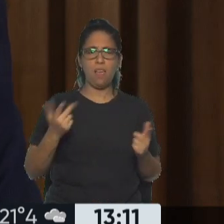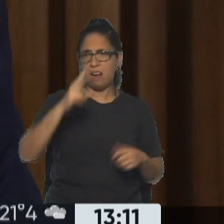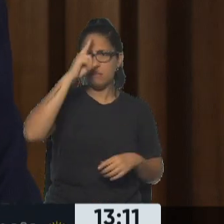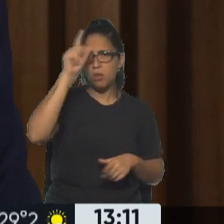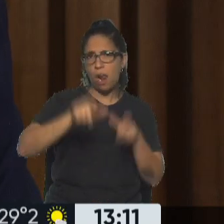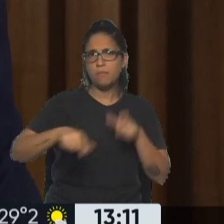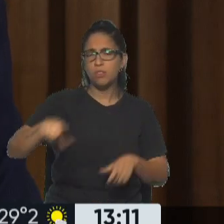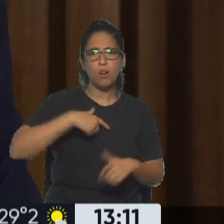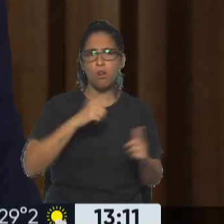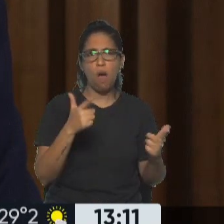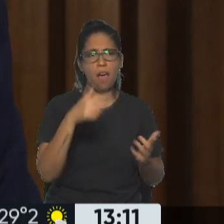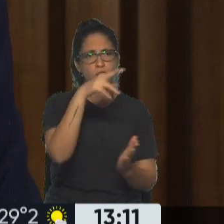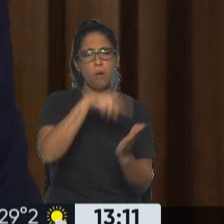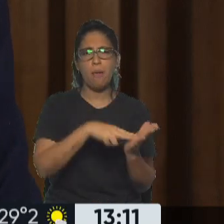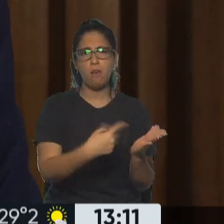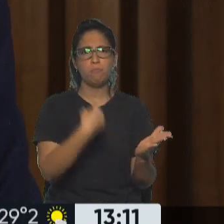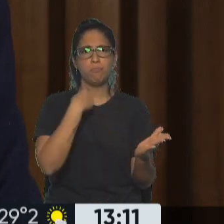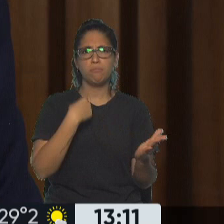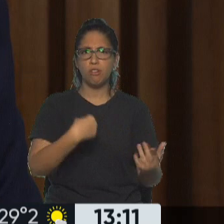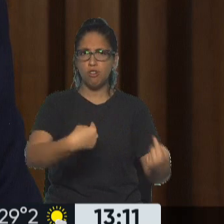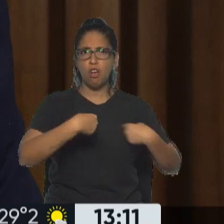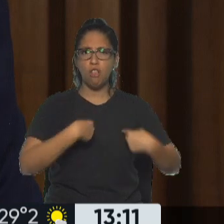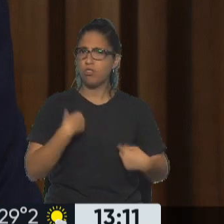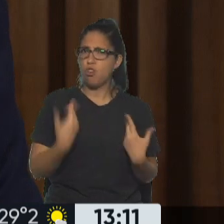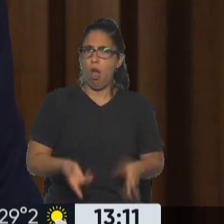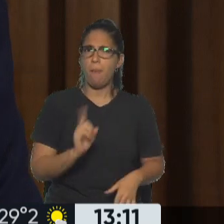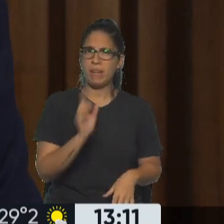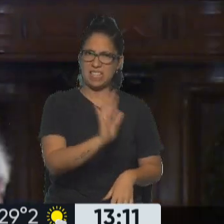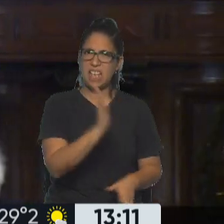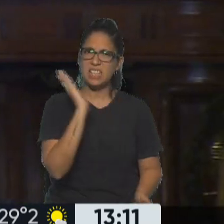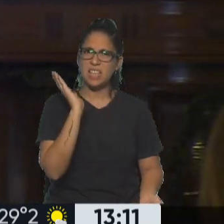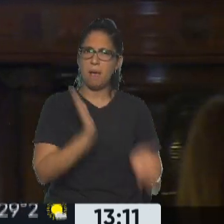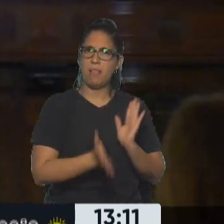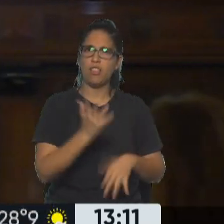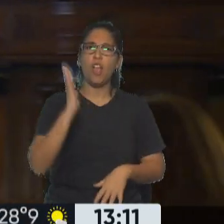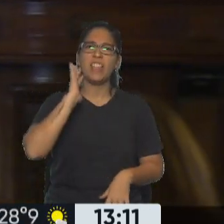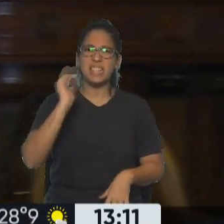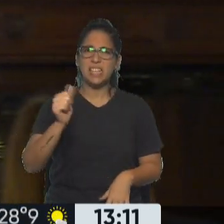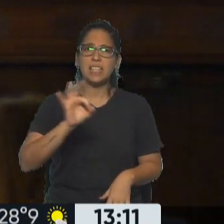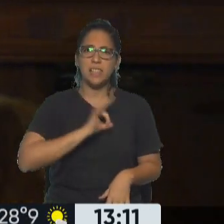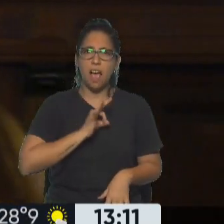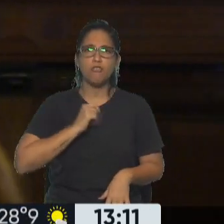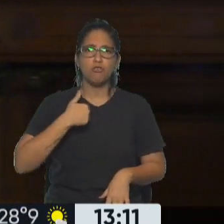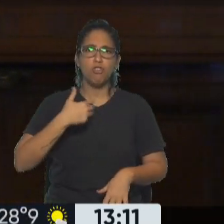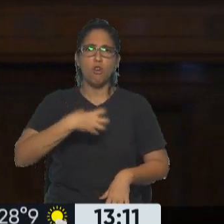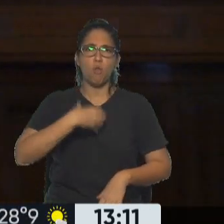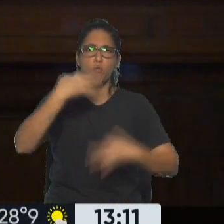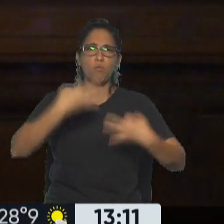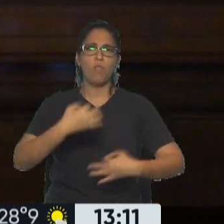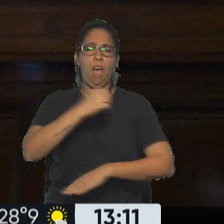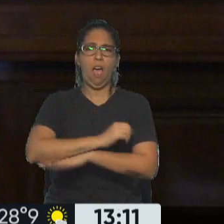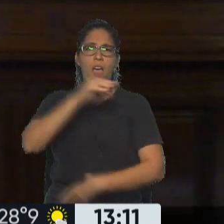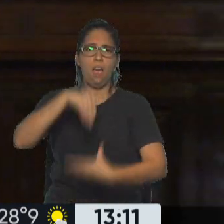Entonces creo que no merecía este trato después de 16 años de buena conducta. ¿Cree que la